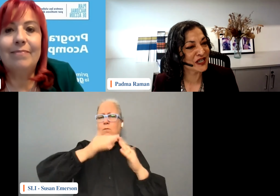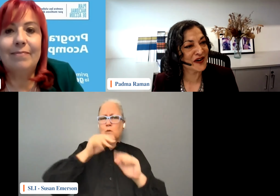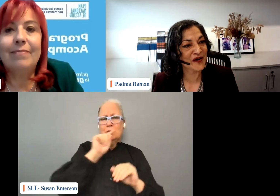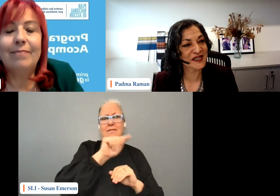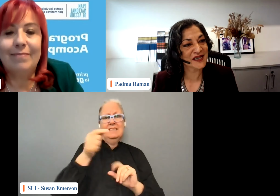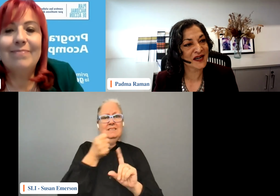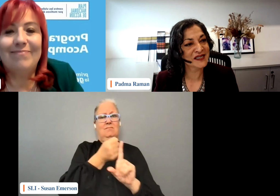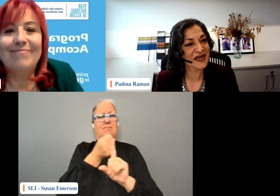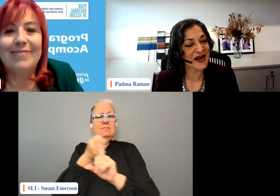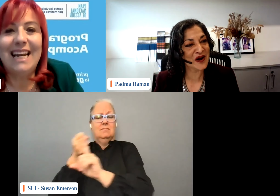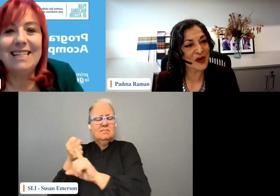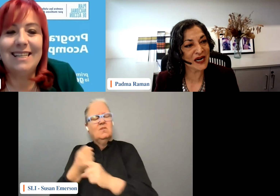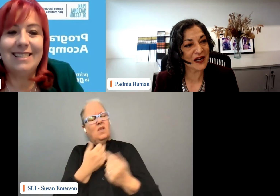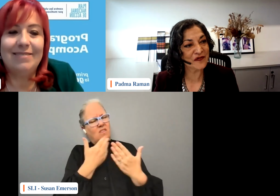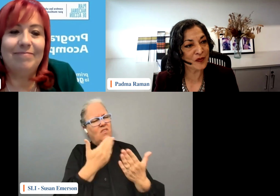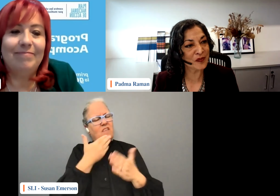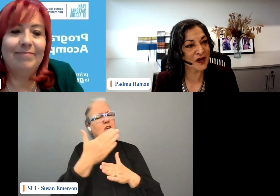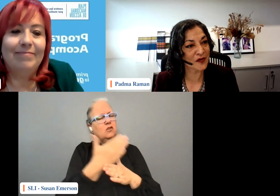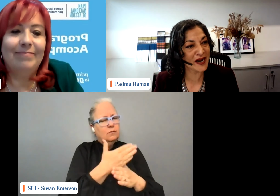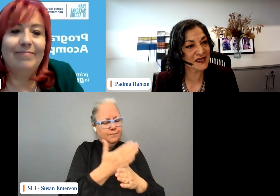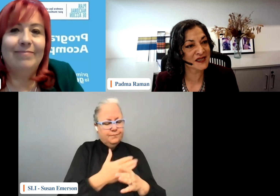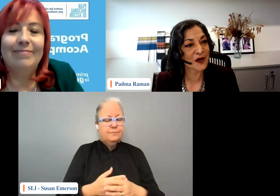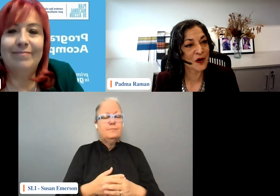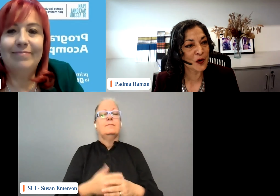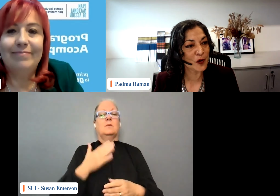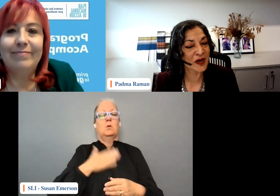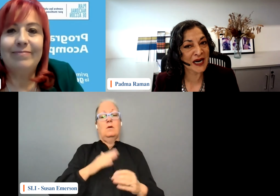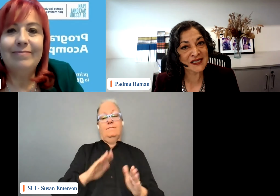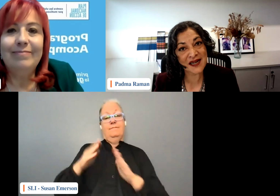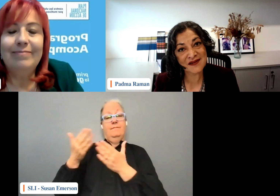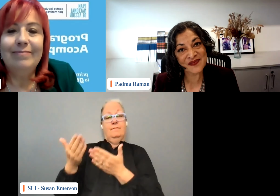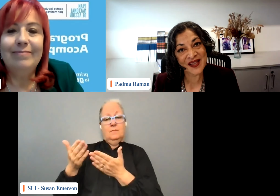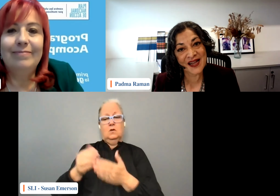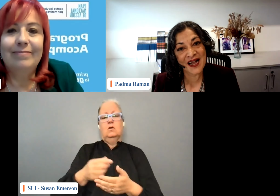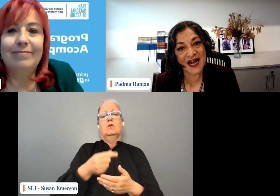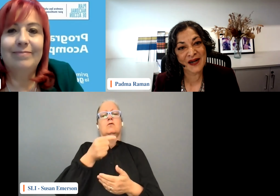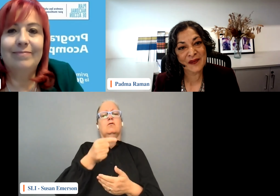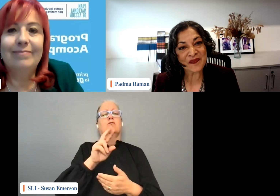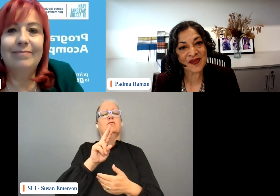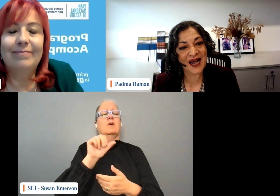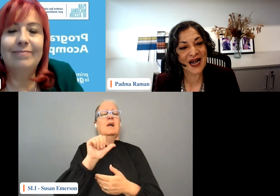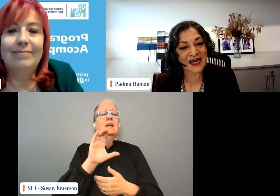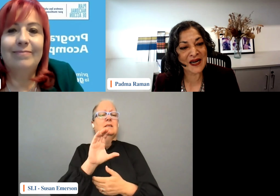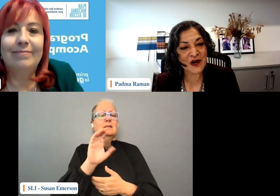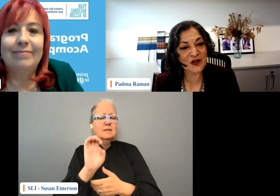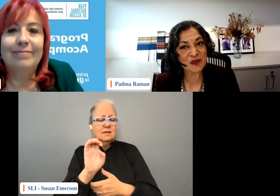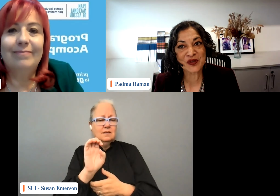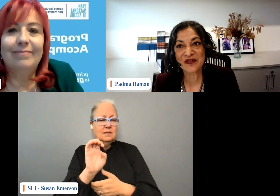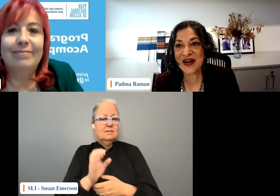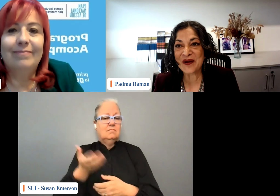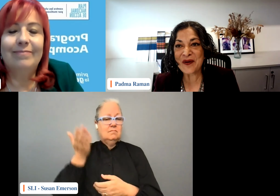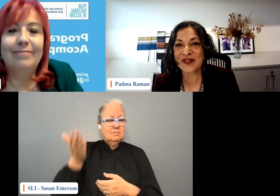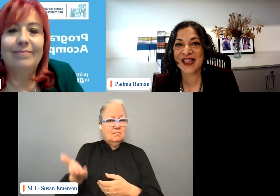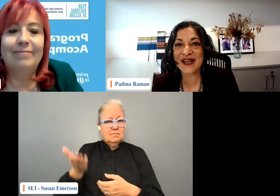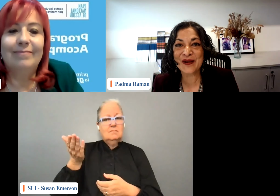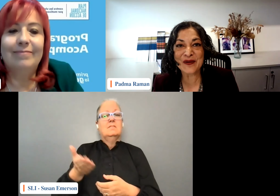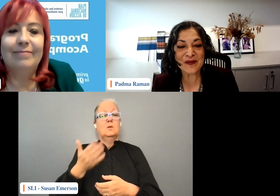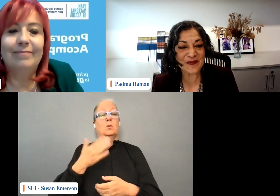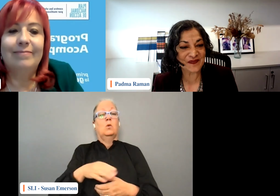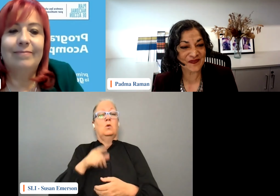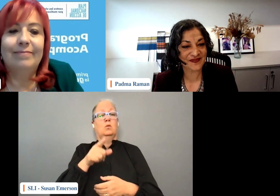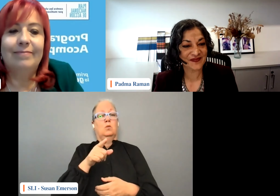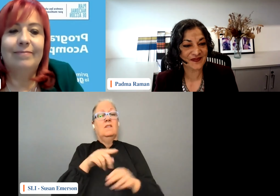for sharing your insights. And now we'll hear from Grace Umalisa. I'll get you to put the video on. Thank